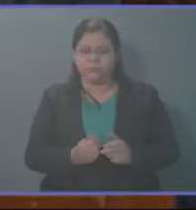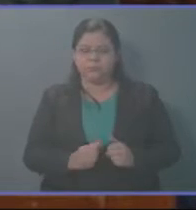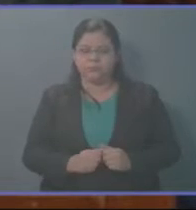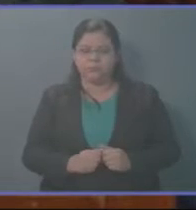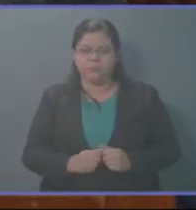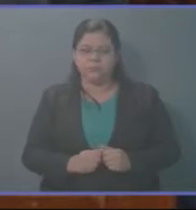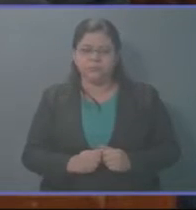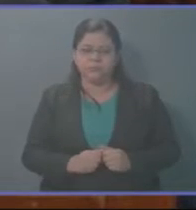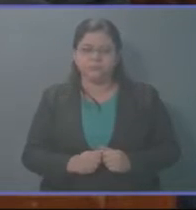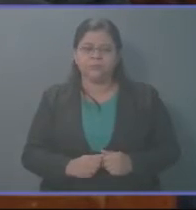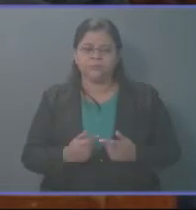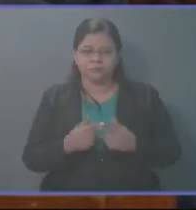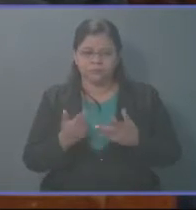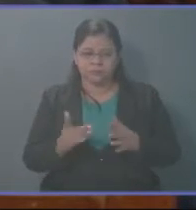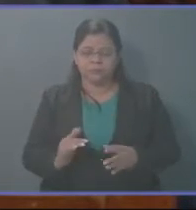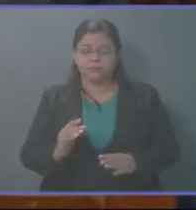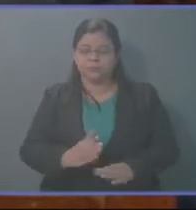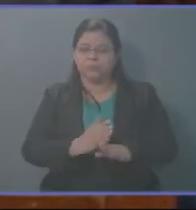que haya víctimas